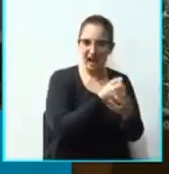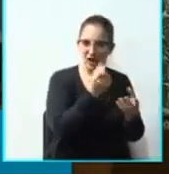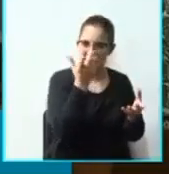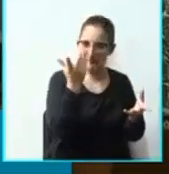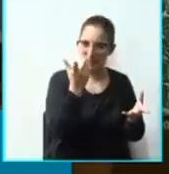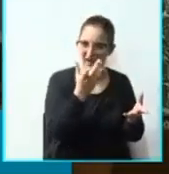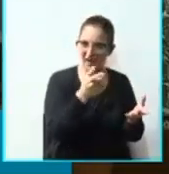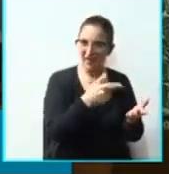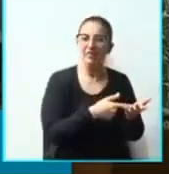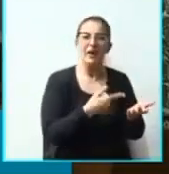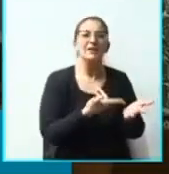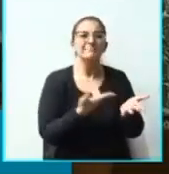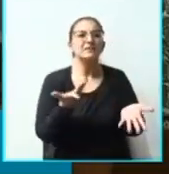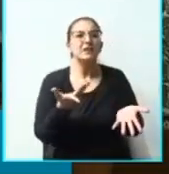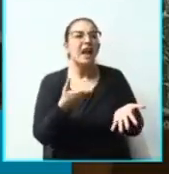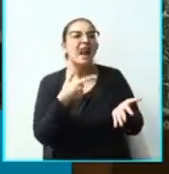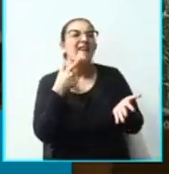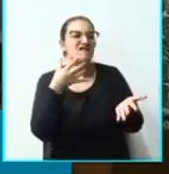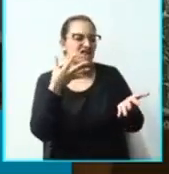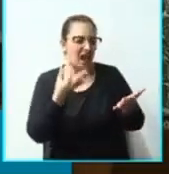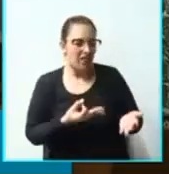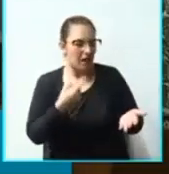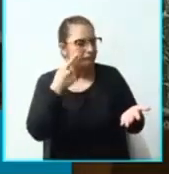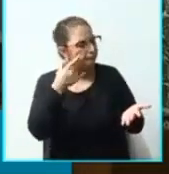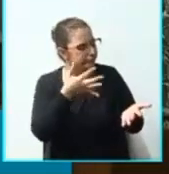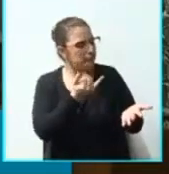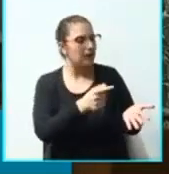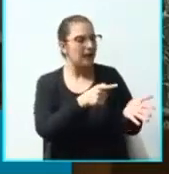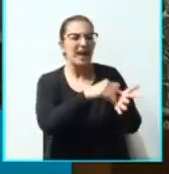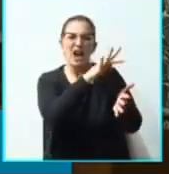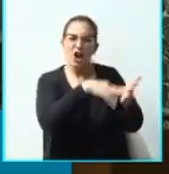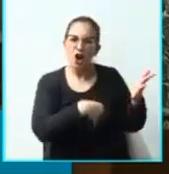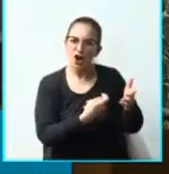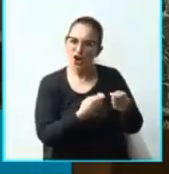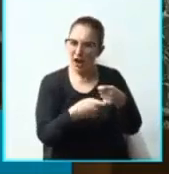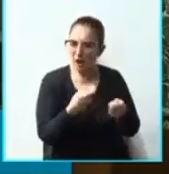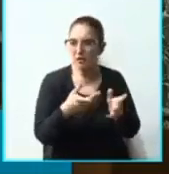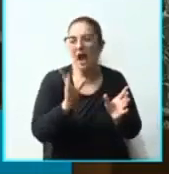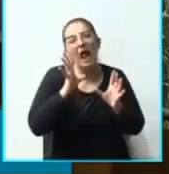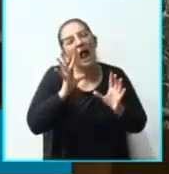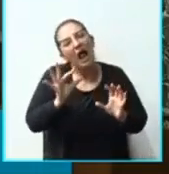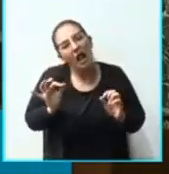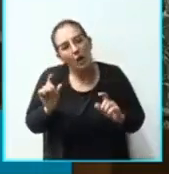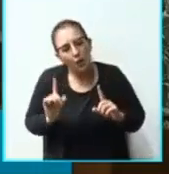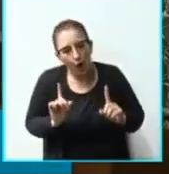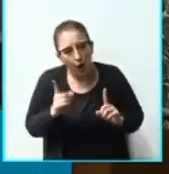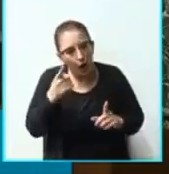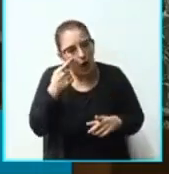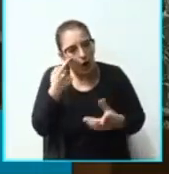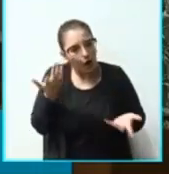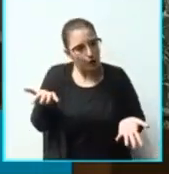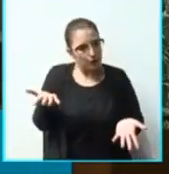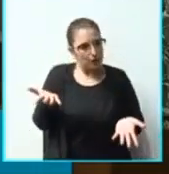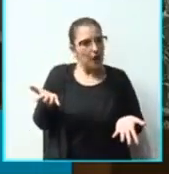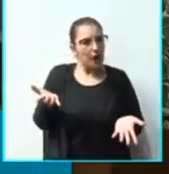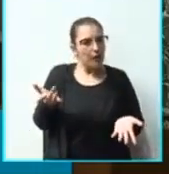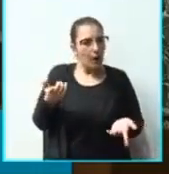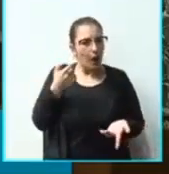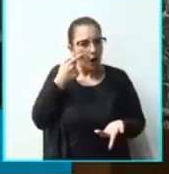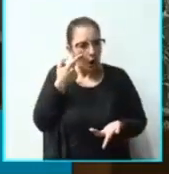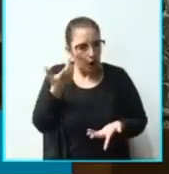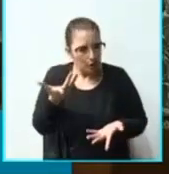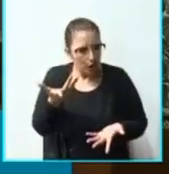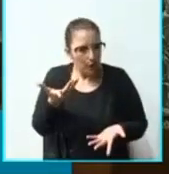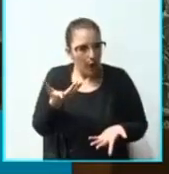sepa cuáles fueron los negocios que hizo esa dictadura. Algunos los conocemos. Conocemos cómo se quedaban con